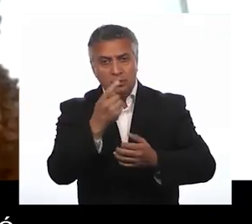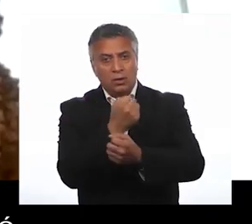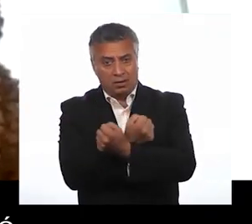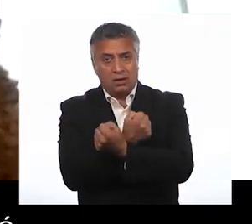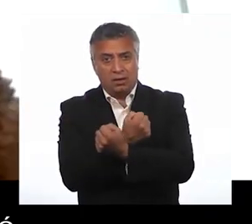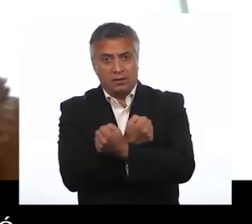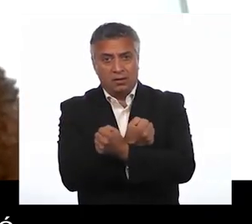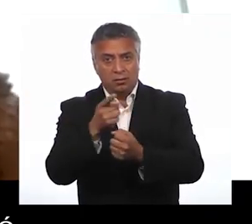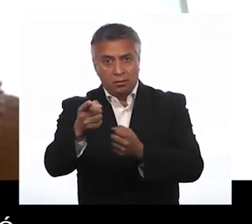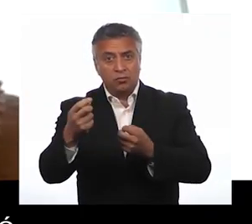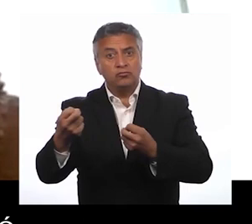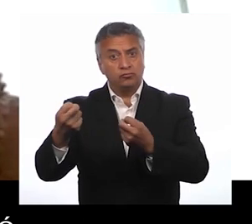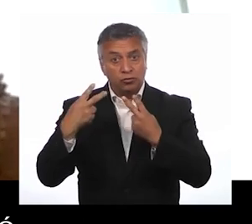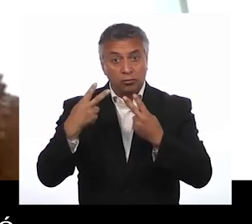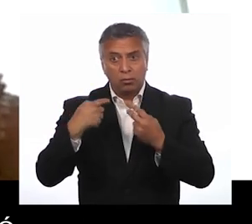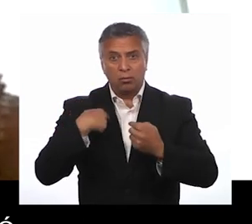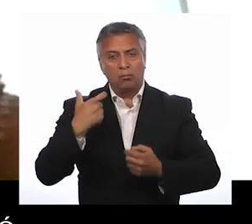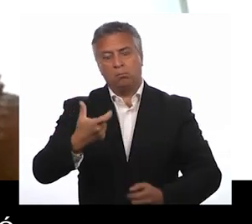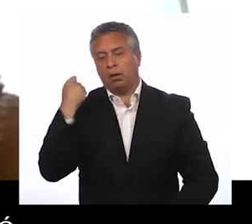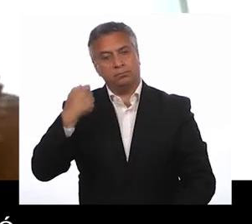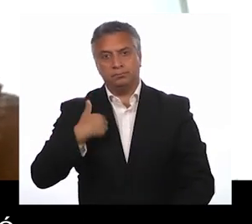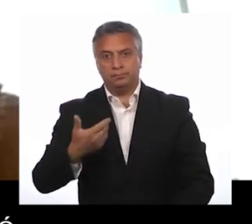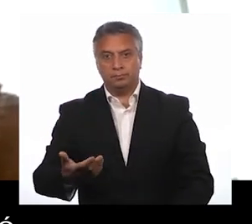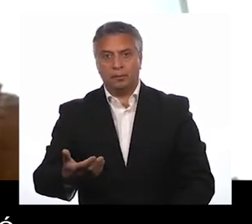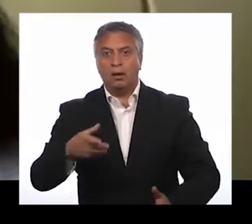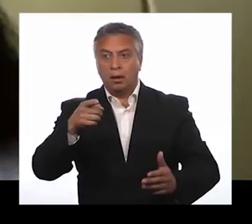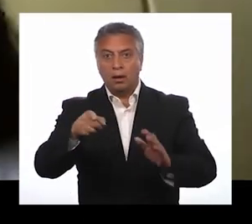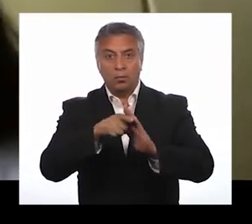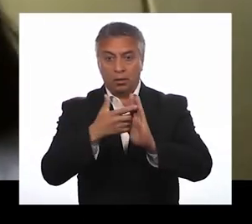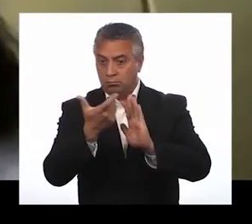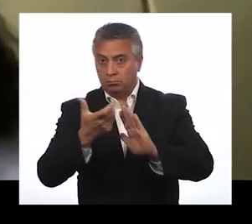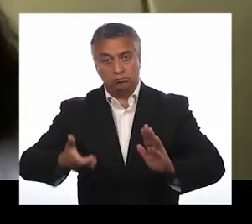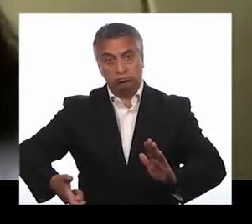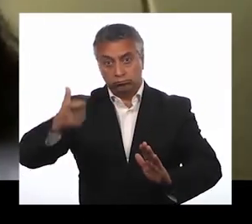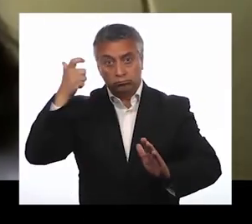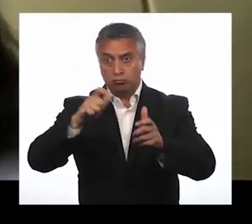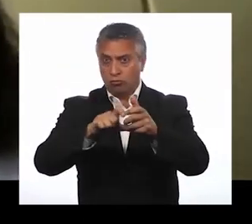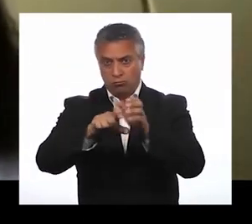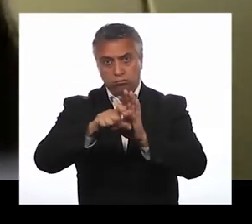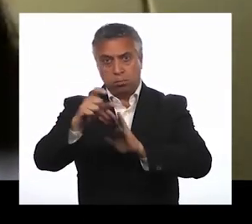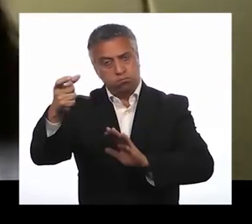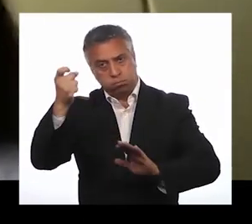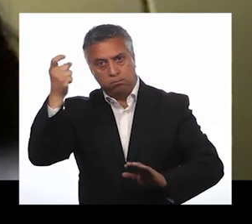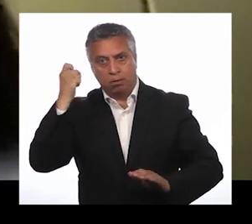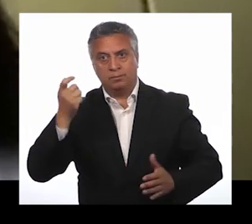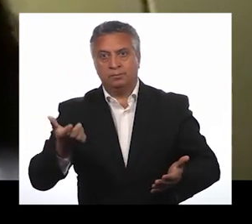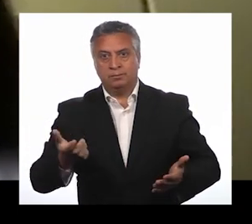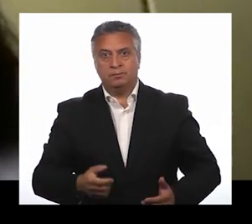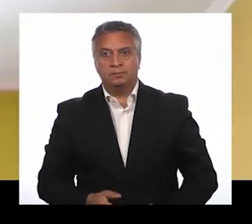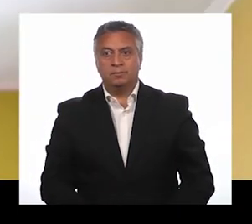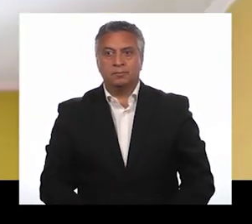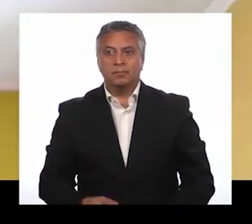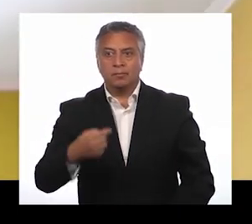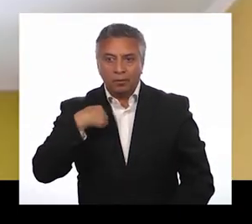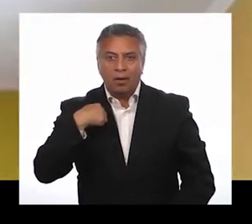Vi un carabinero, el cual me vio y me disparó. Levantó el arma y la cargó y